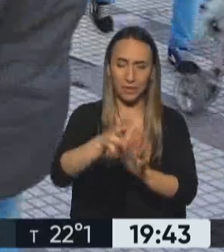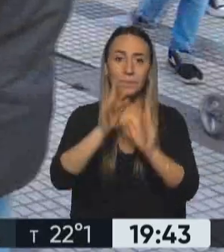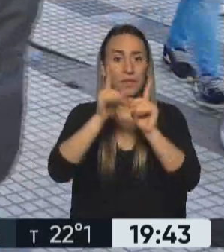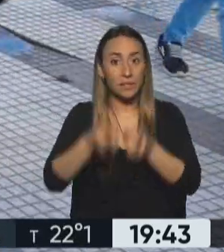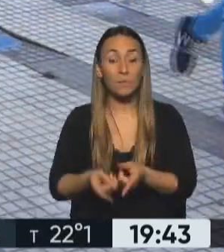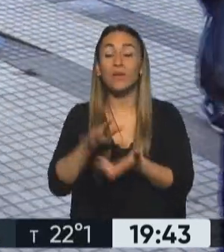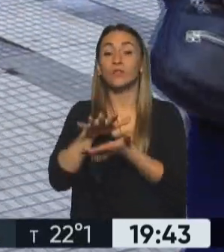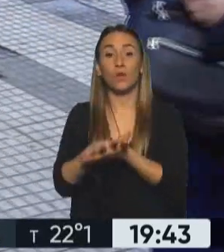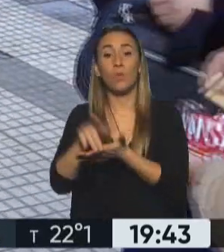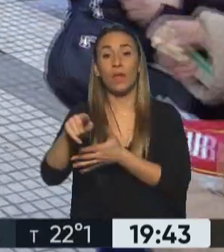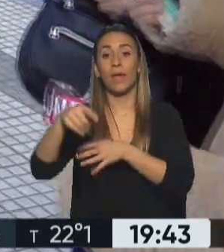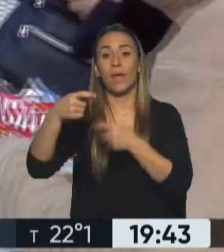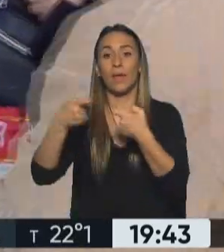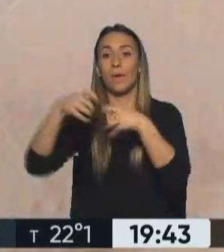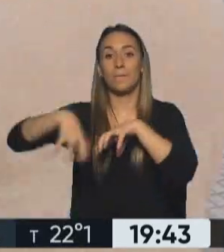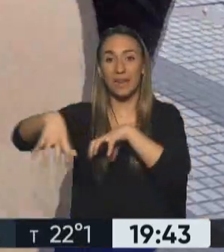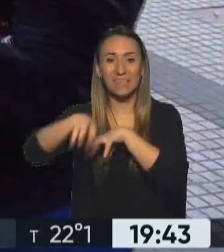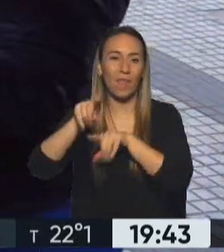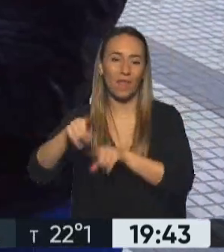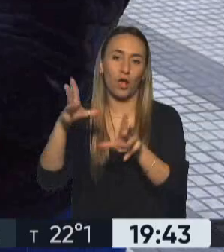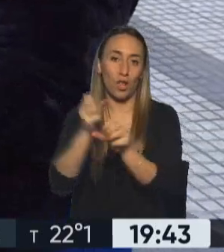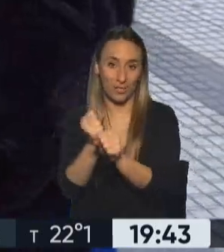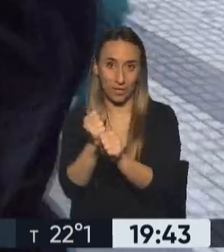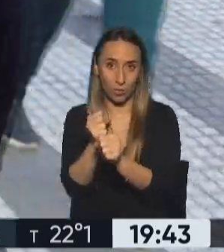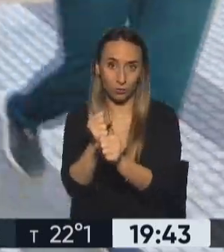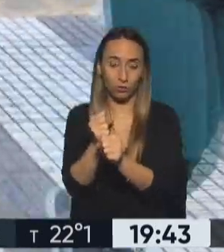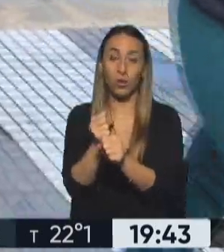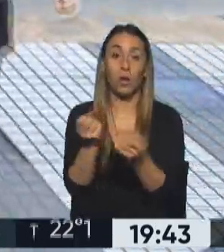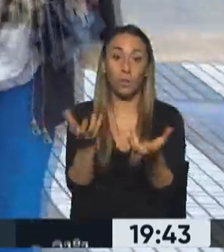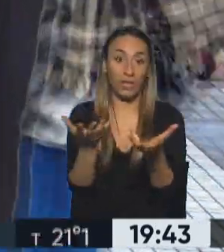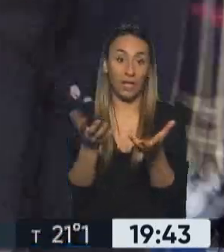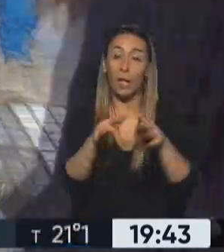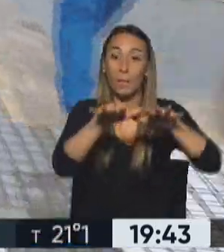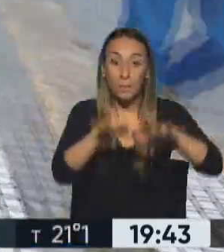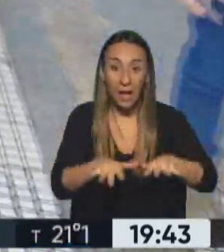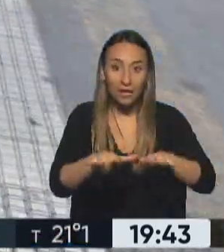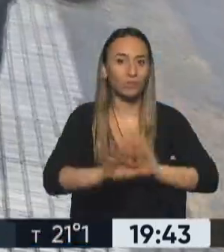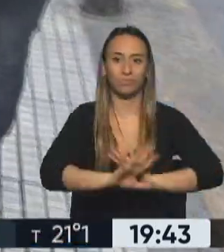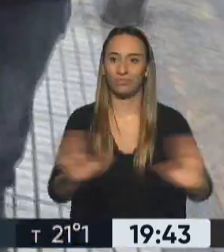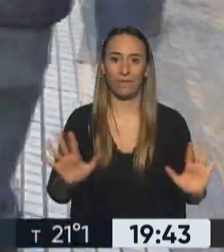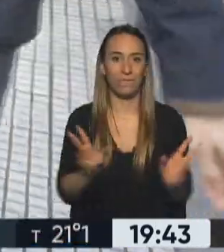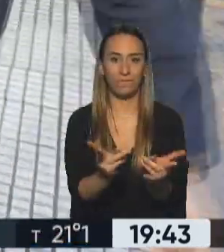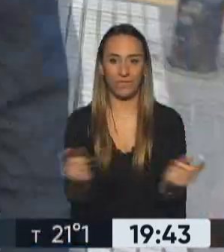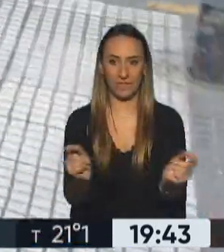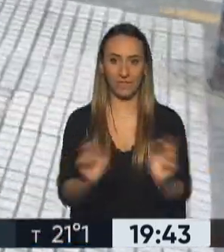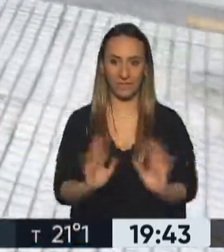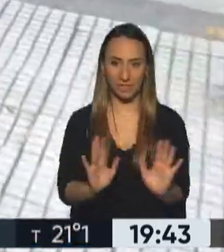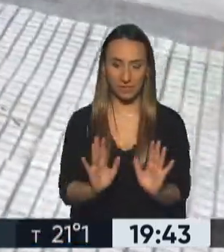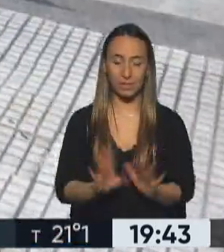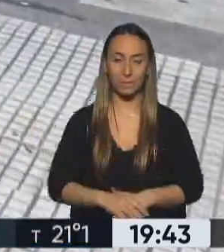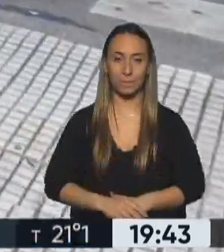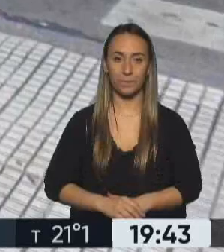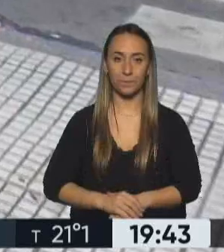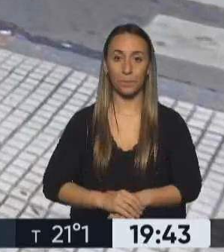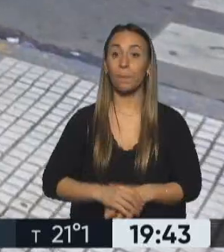las empresas relacionadas con el transporte público. Hablamos de colectivos porque se levantó el paro precisamente de colectivos,